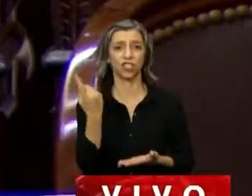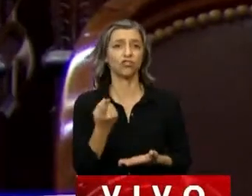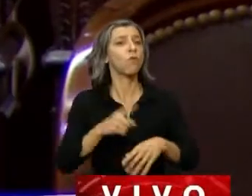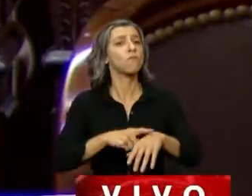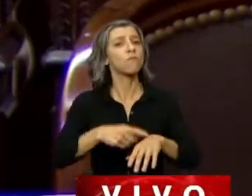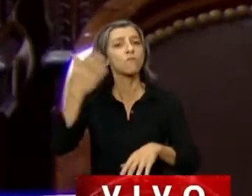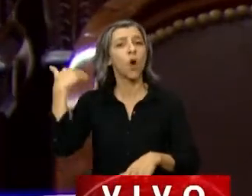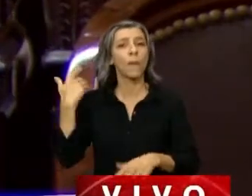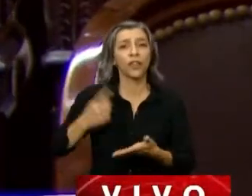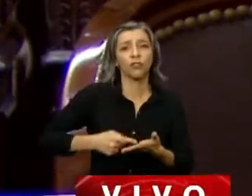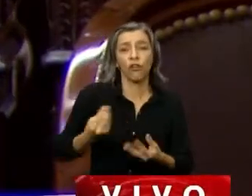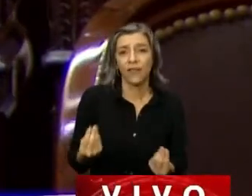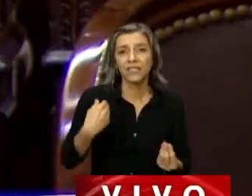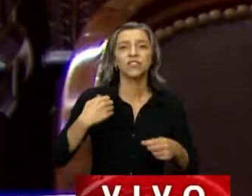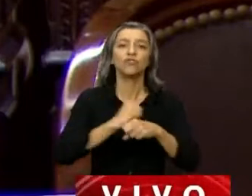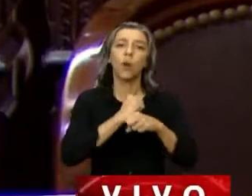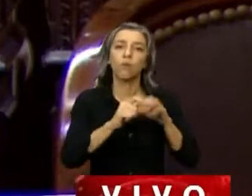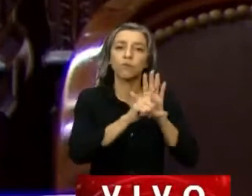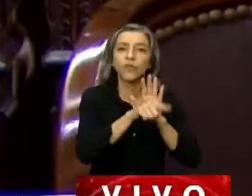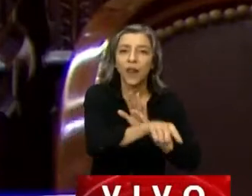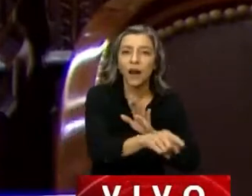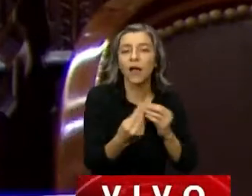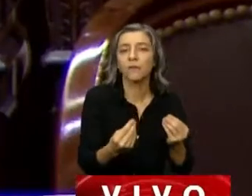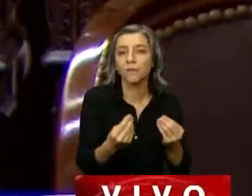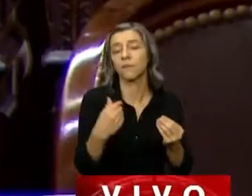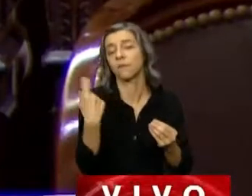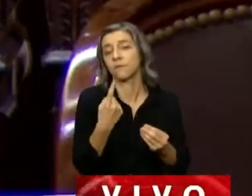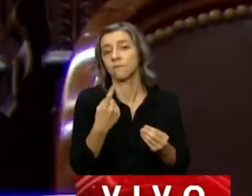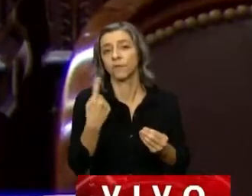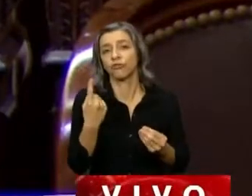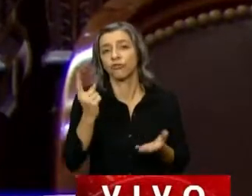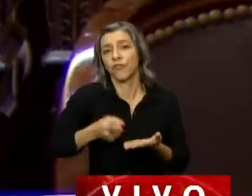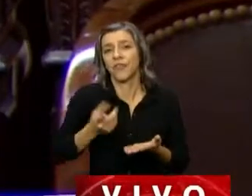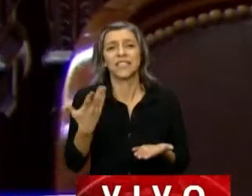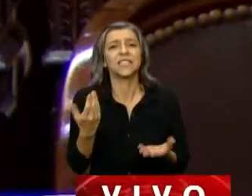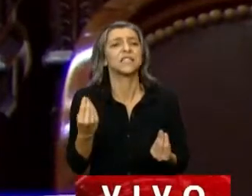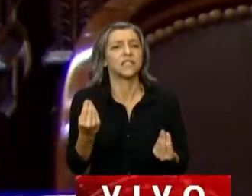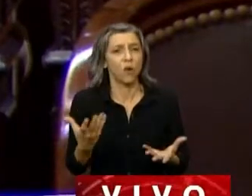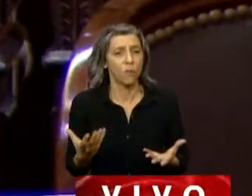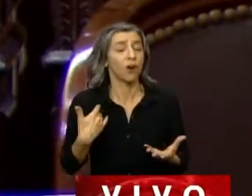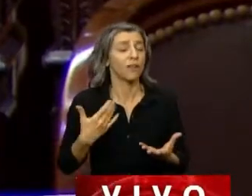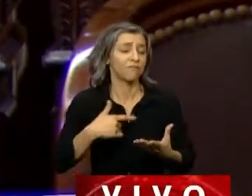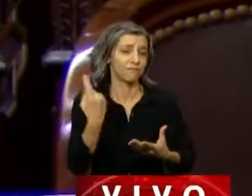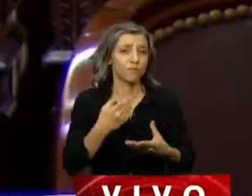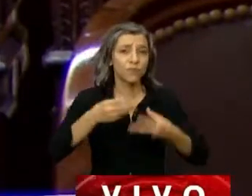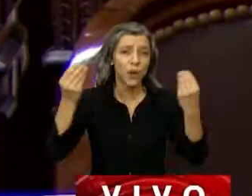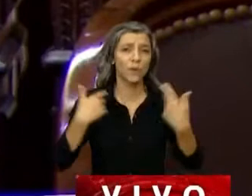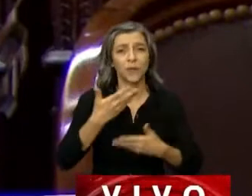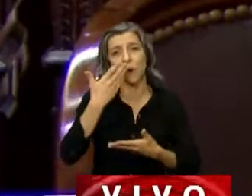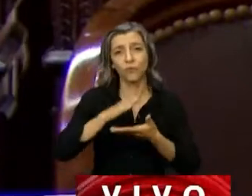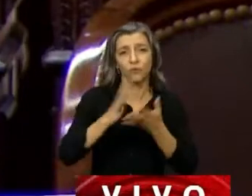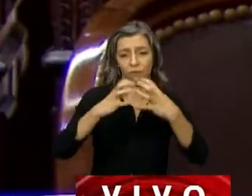implicó esa sanción, la sanción de esa ley. Porque, en definitiva, a veces cuando hablamos de la grieta, termina siendo